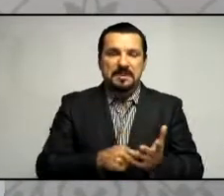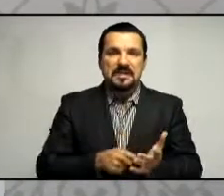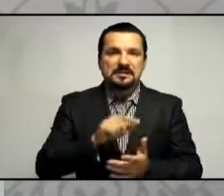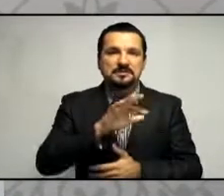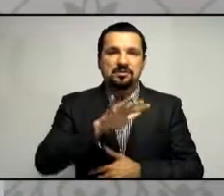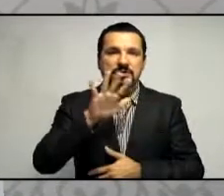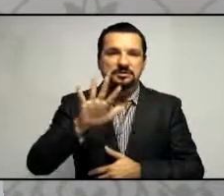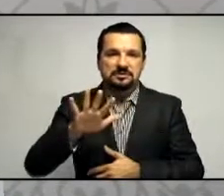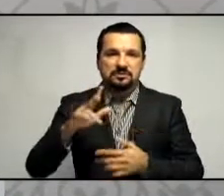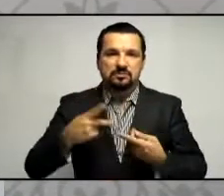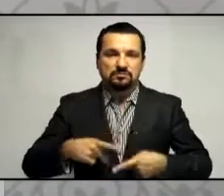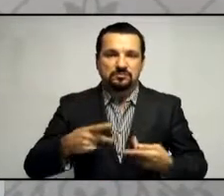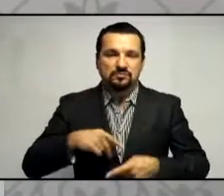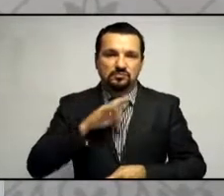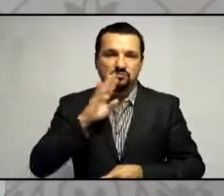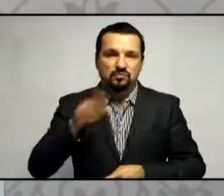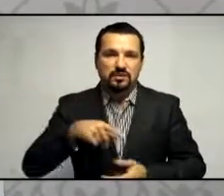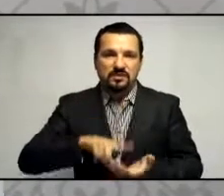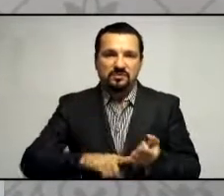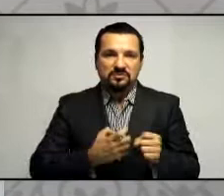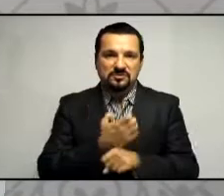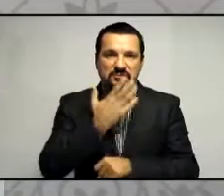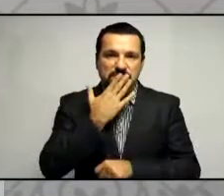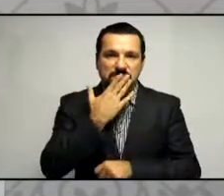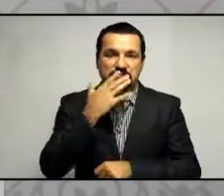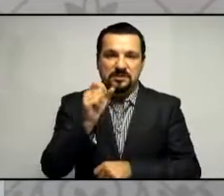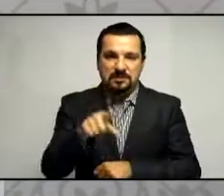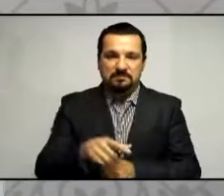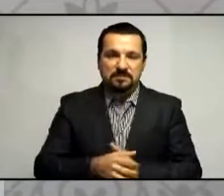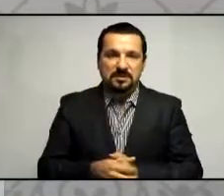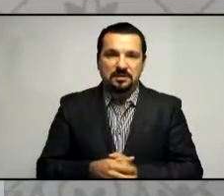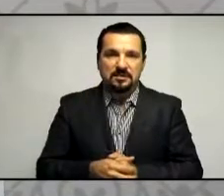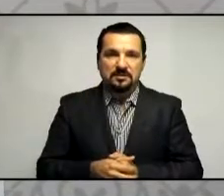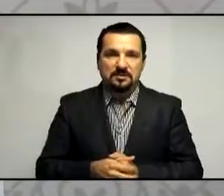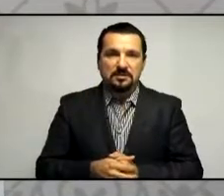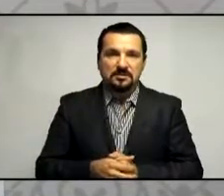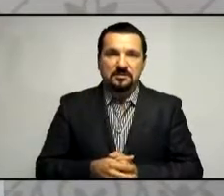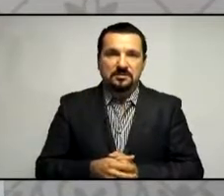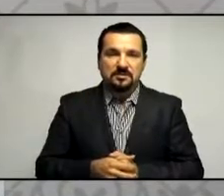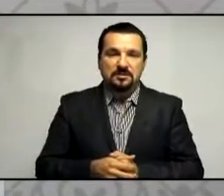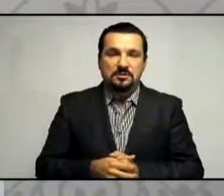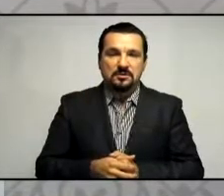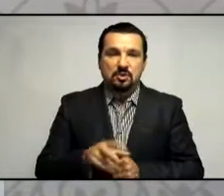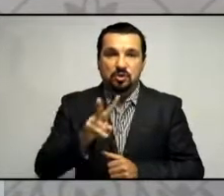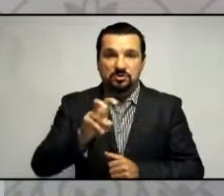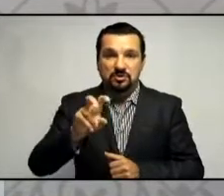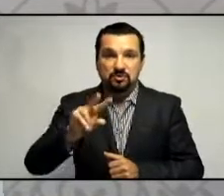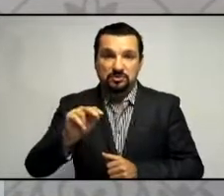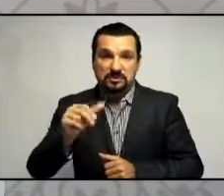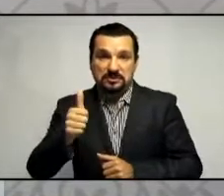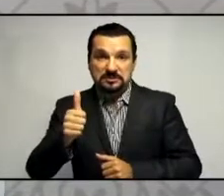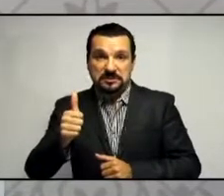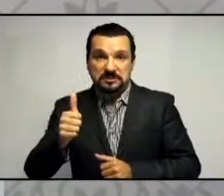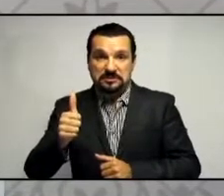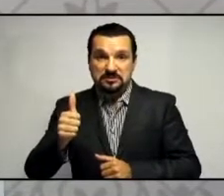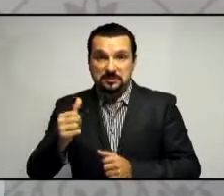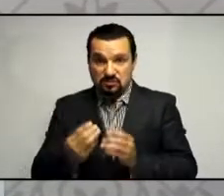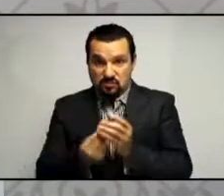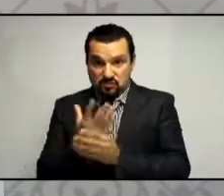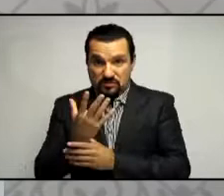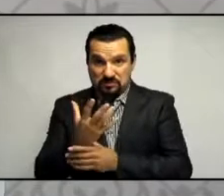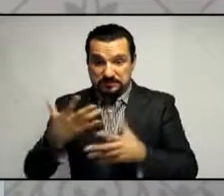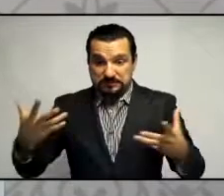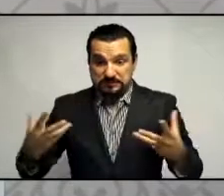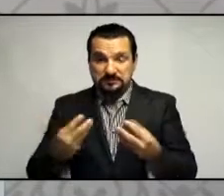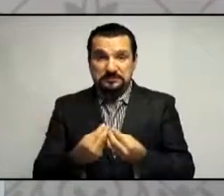1,055 defunciones en Sonora. Además, con los casos, 287 casos fueron confirmados, se